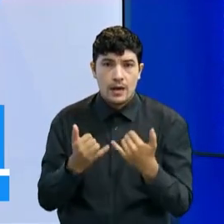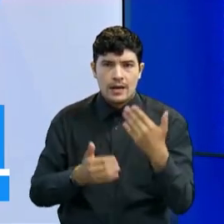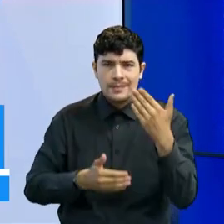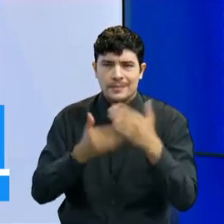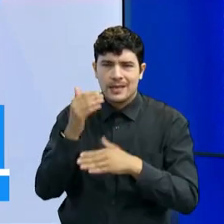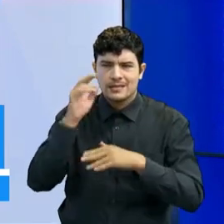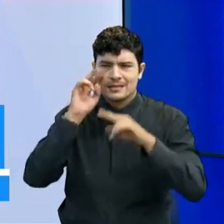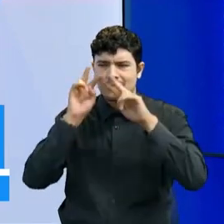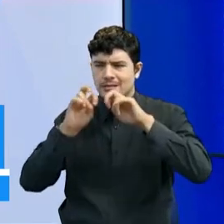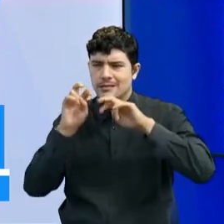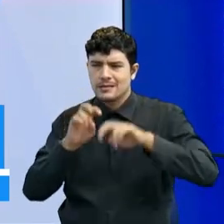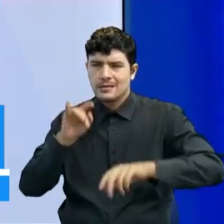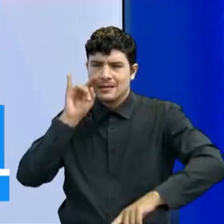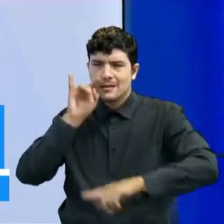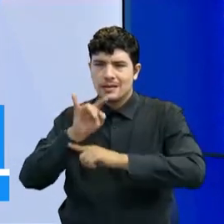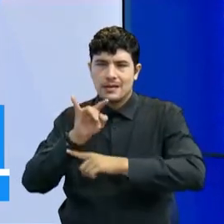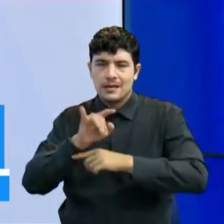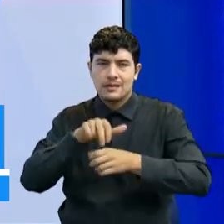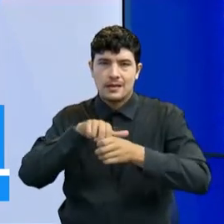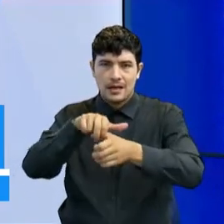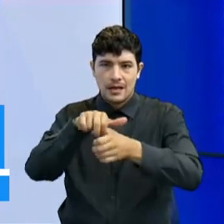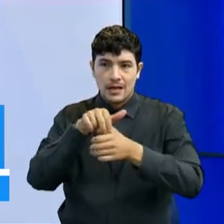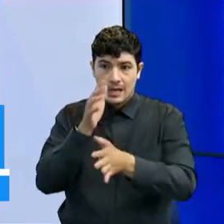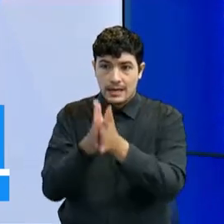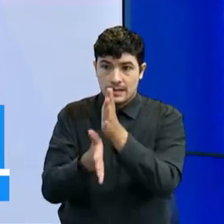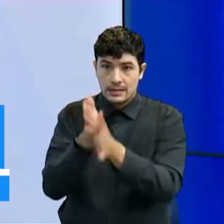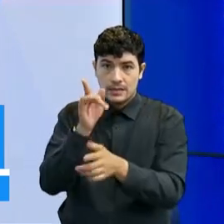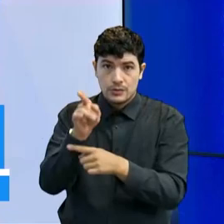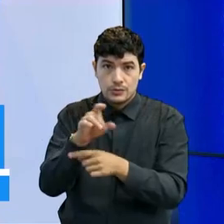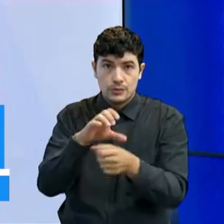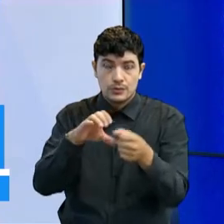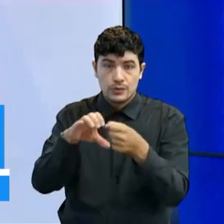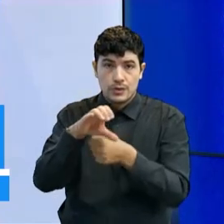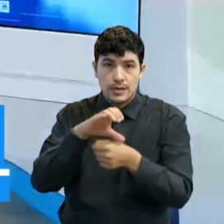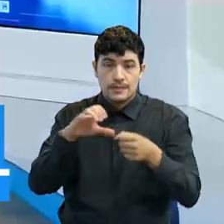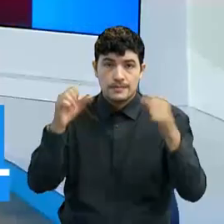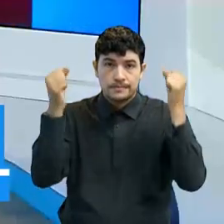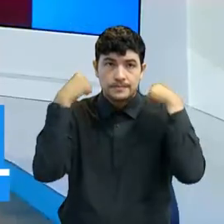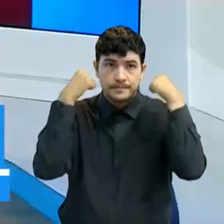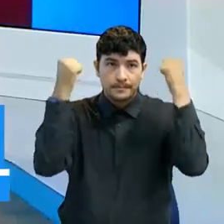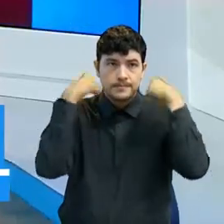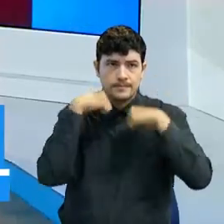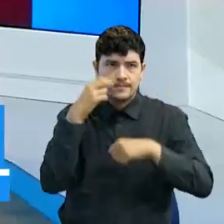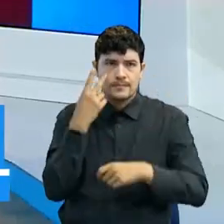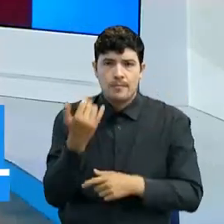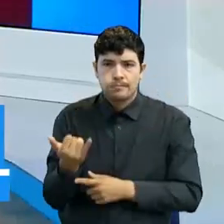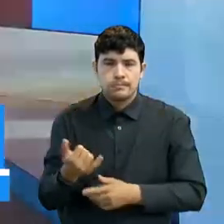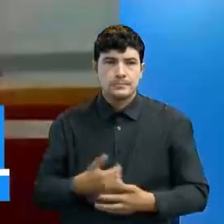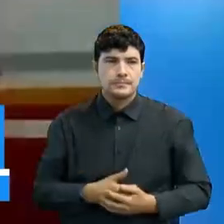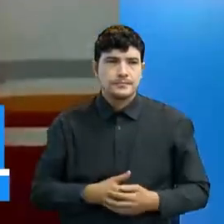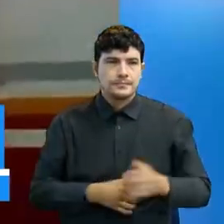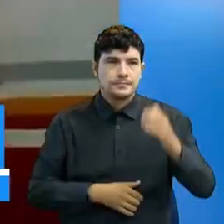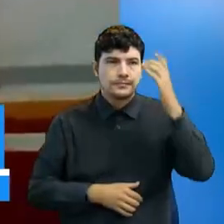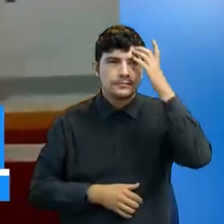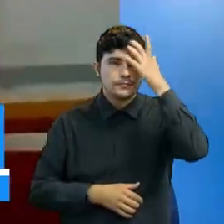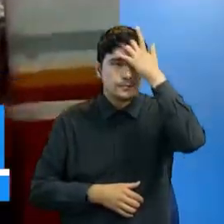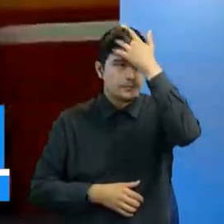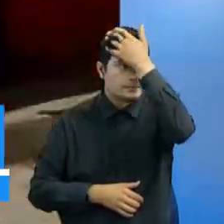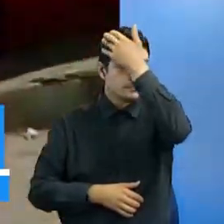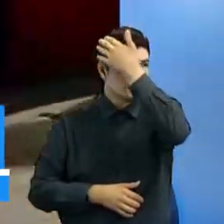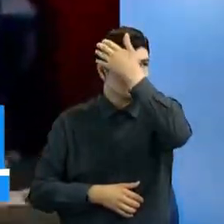operativos de control de movilidad en el centro de este municipio metropolitano. Está Tránsito